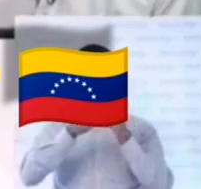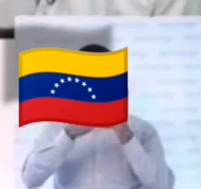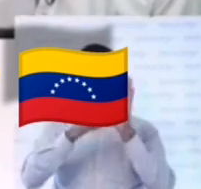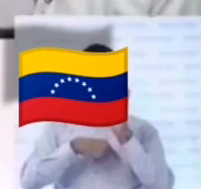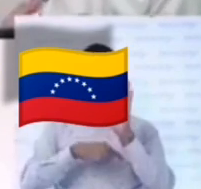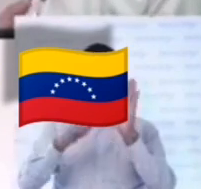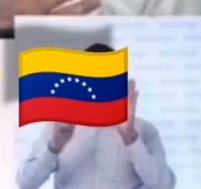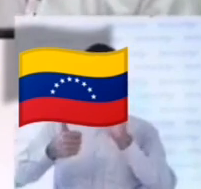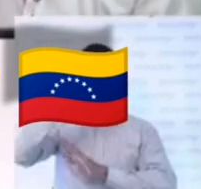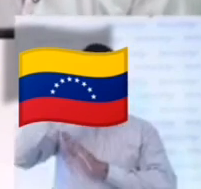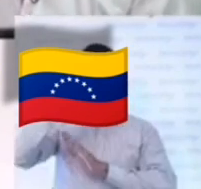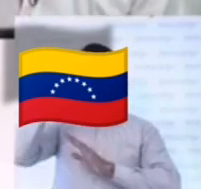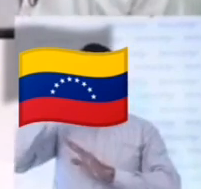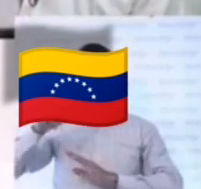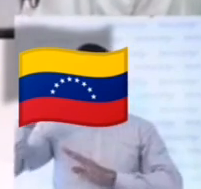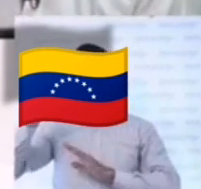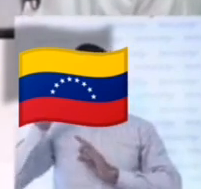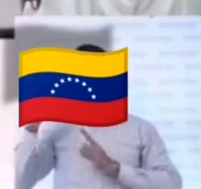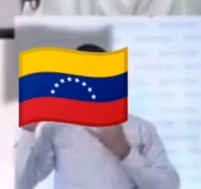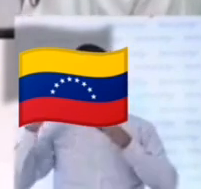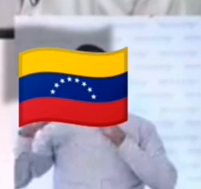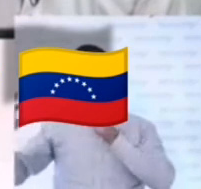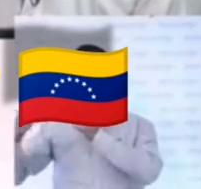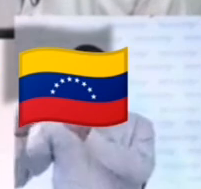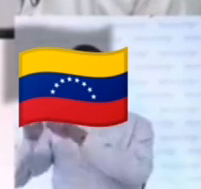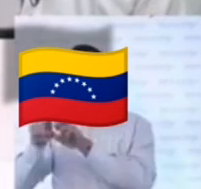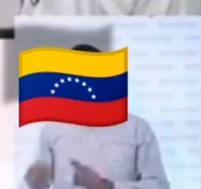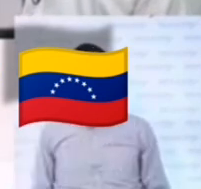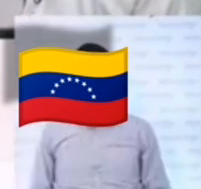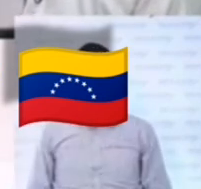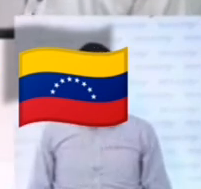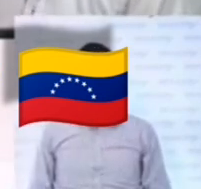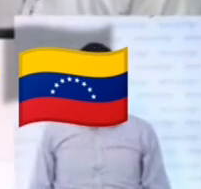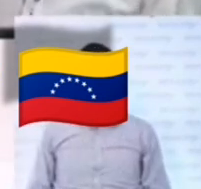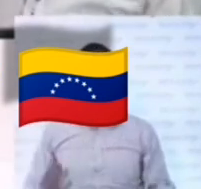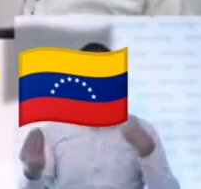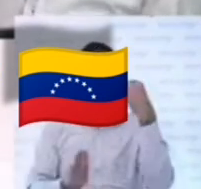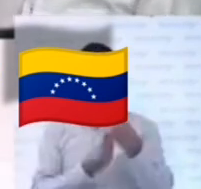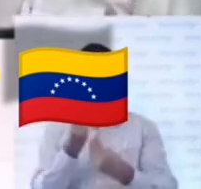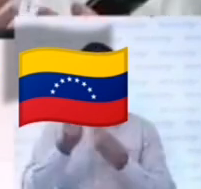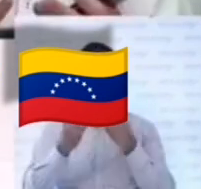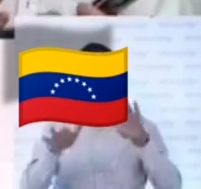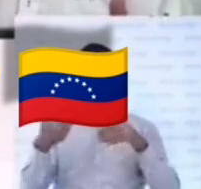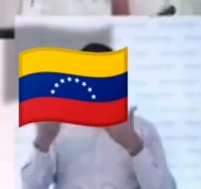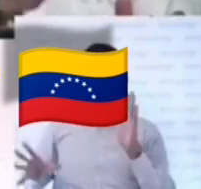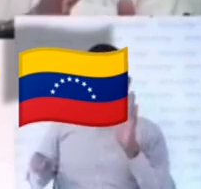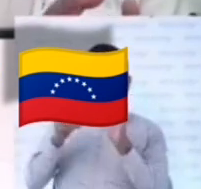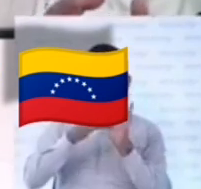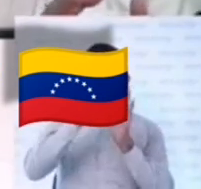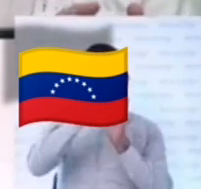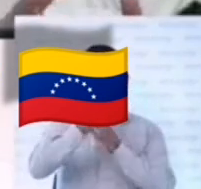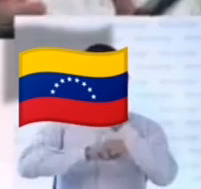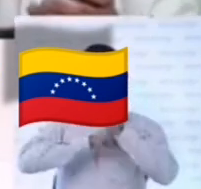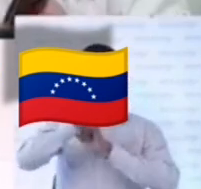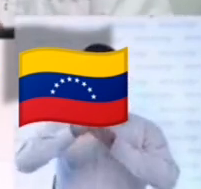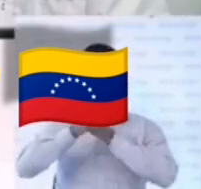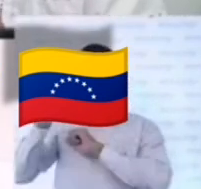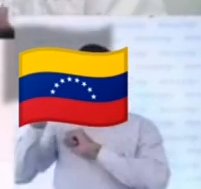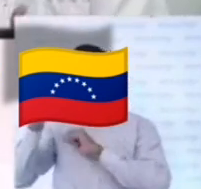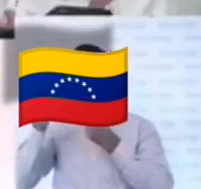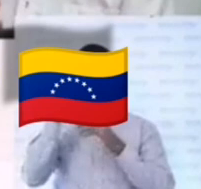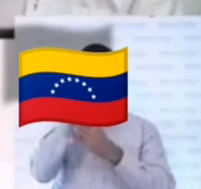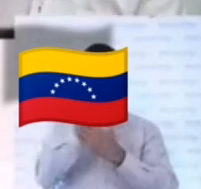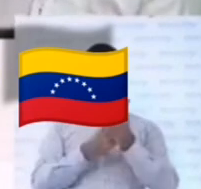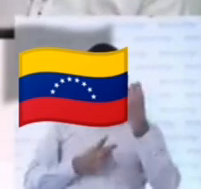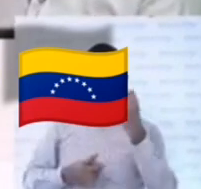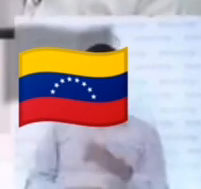hija mayor lo agregó en su registro como su hermano. ¿Qué puedo hacer para poder agregarlo? ¿Es necesario? O sea, el niño lo agregó la hermana, pero también lo quiere agregar